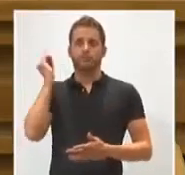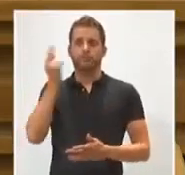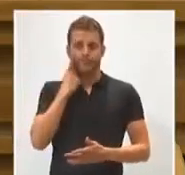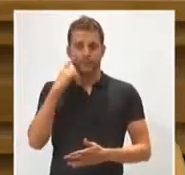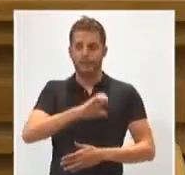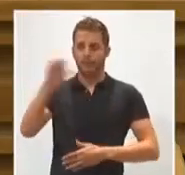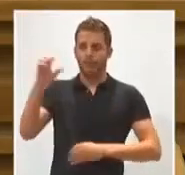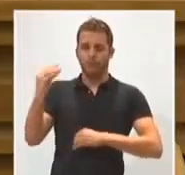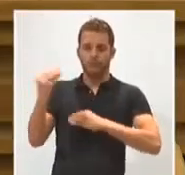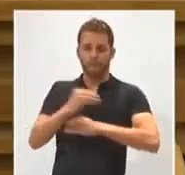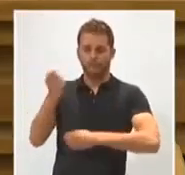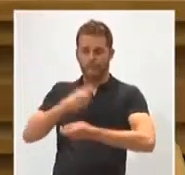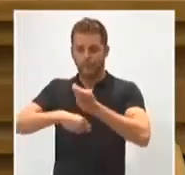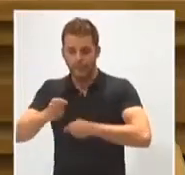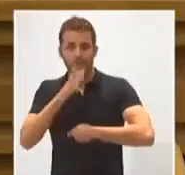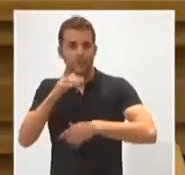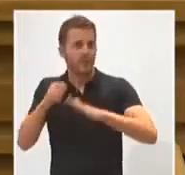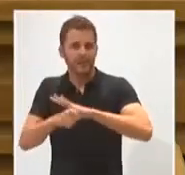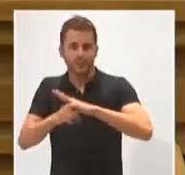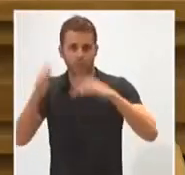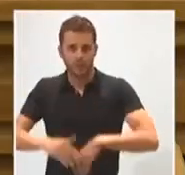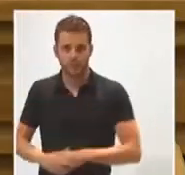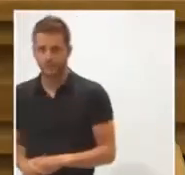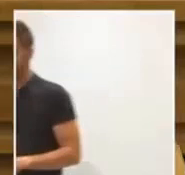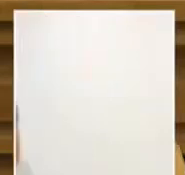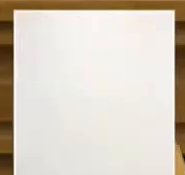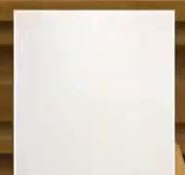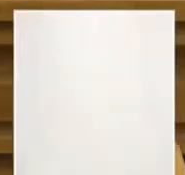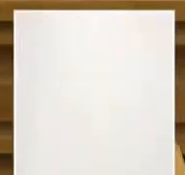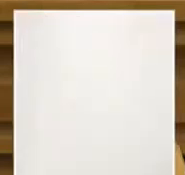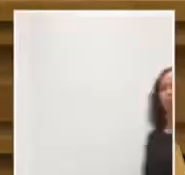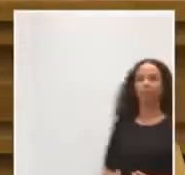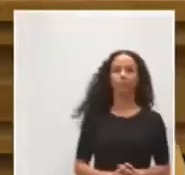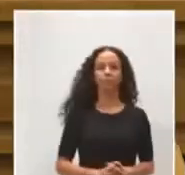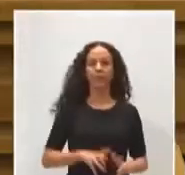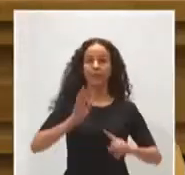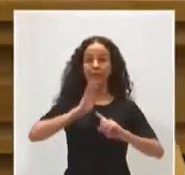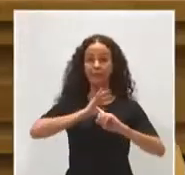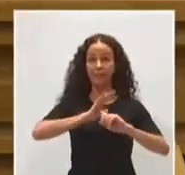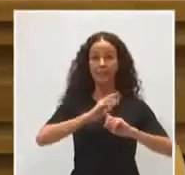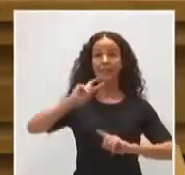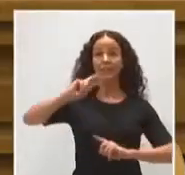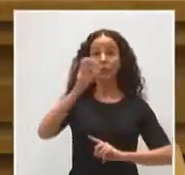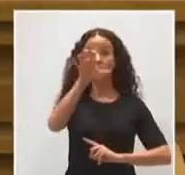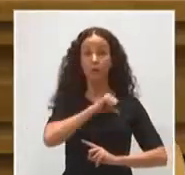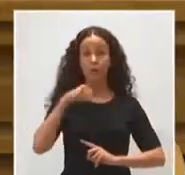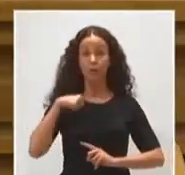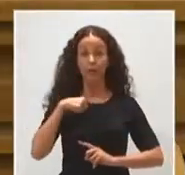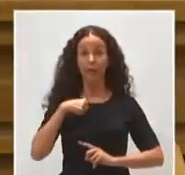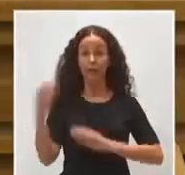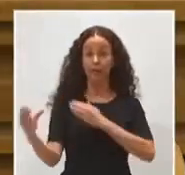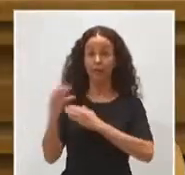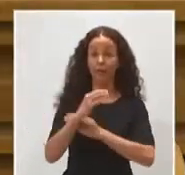europeos por falta de gestión por no haber se lo ha gastado castilla la mancha en la segunda región en recepción de fondos feaga la tercera en recepción